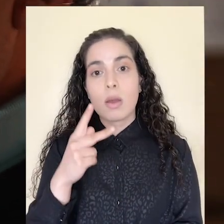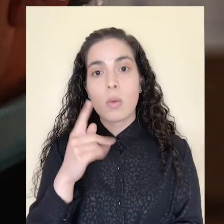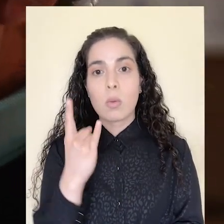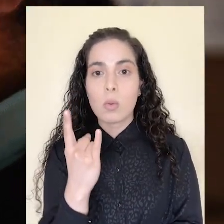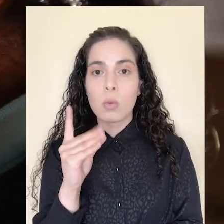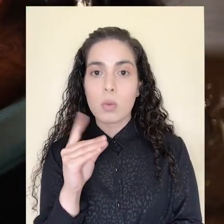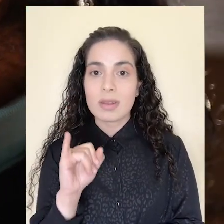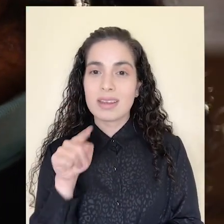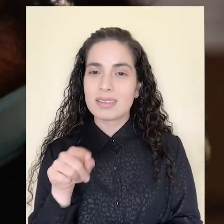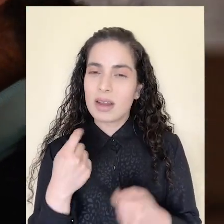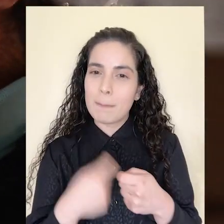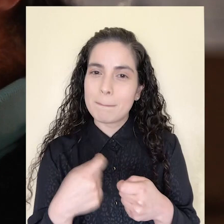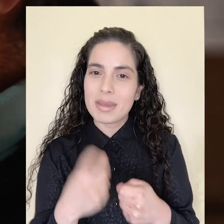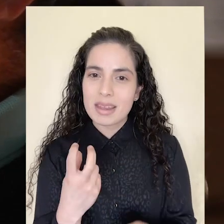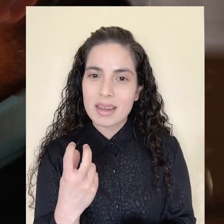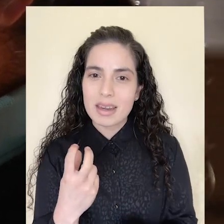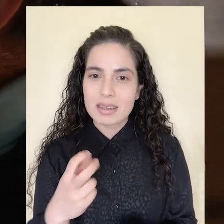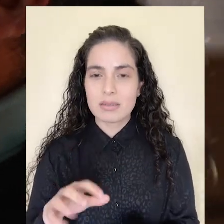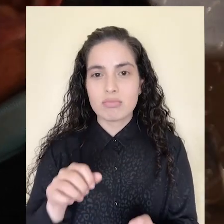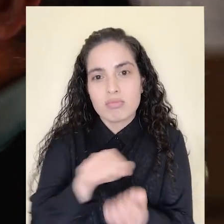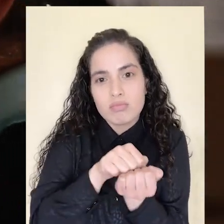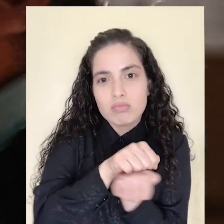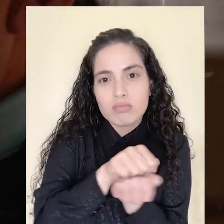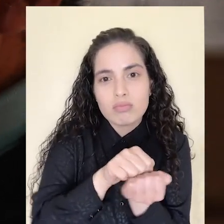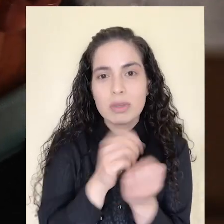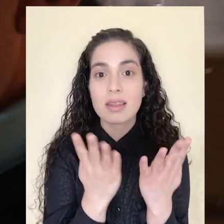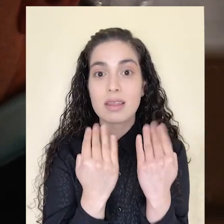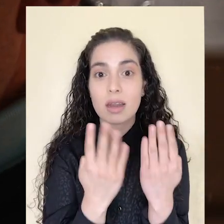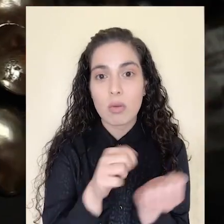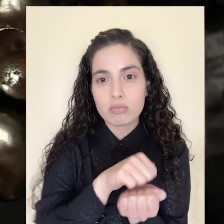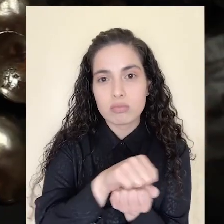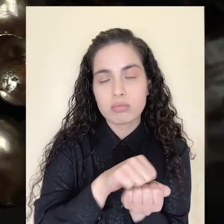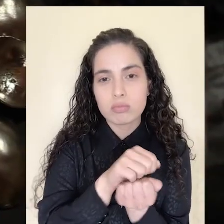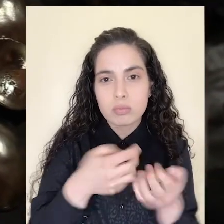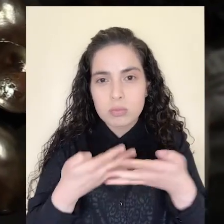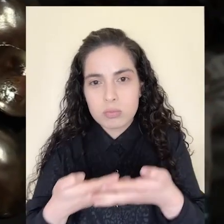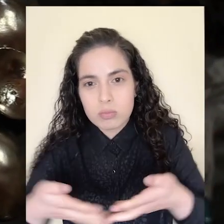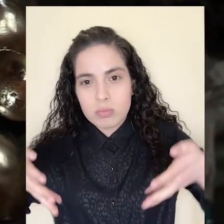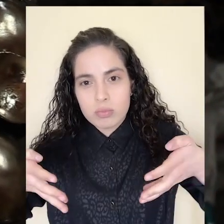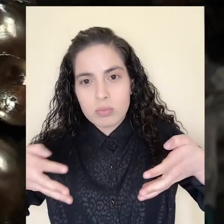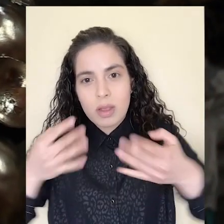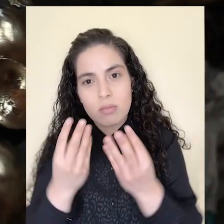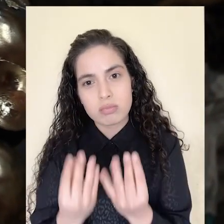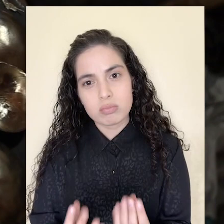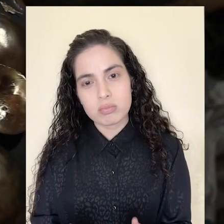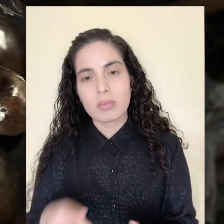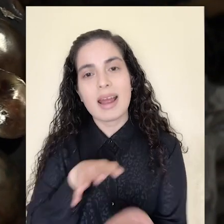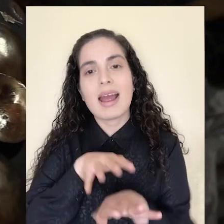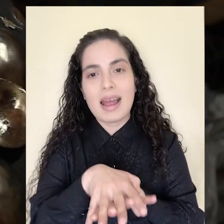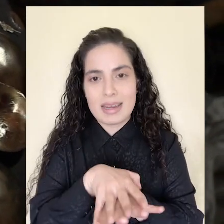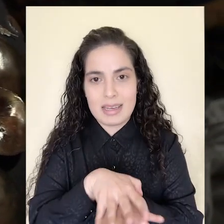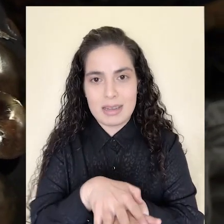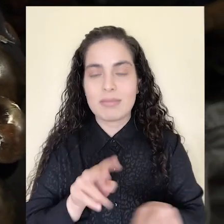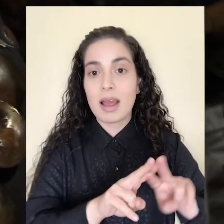no se compraba. Tú tenías un cudi, que es una piedra que tengo ahí, que tú llegabas y molías el trigo, después lo cernías y sacabas la harina en rama,